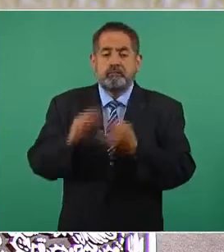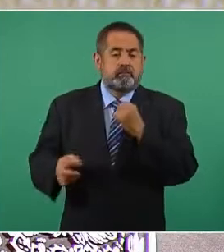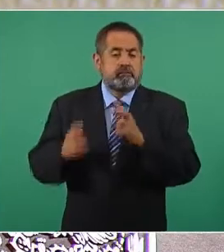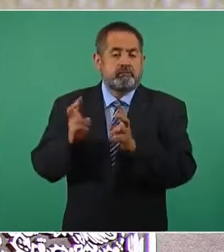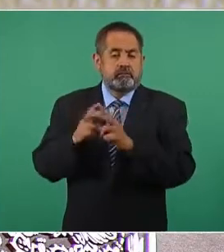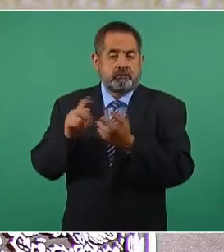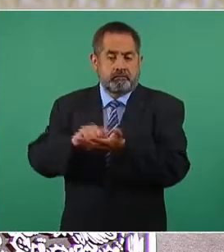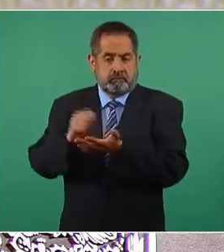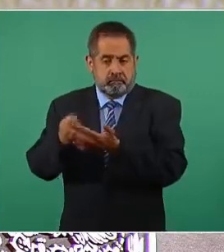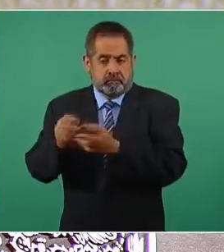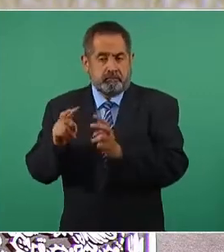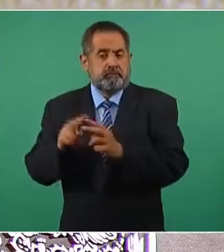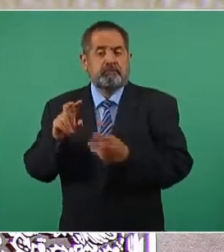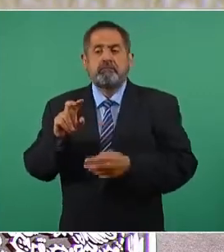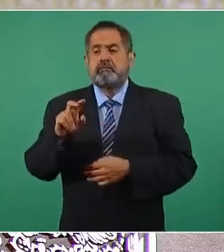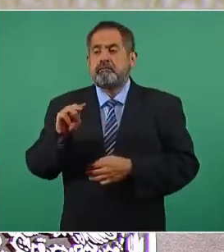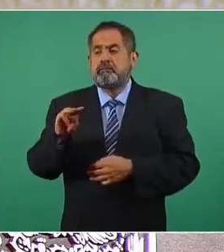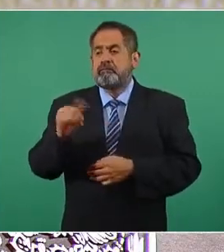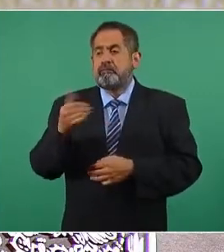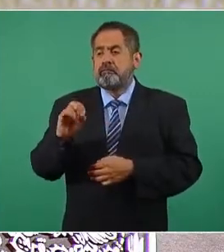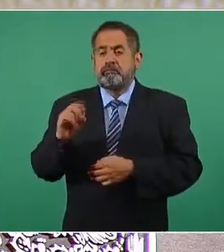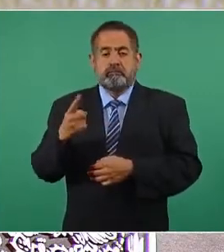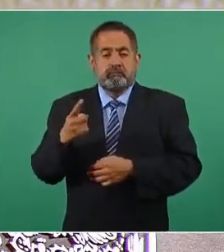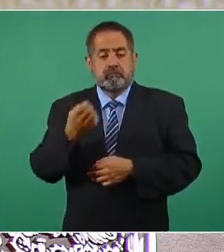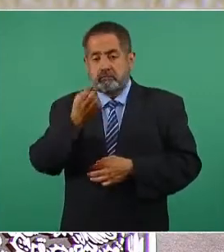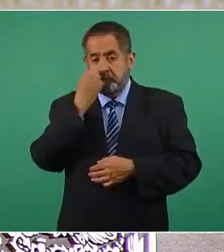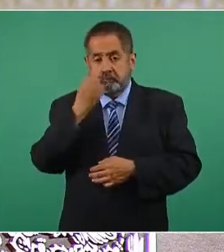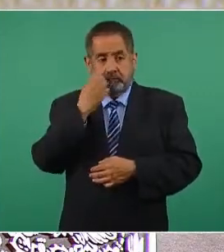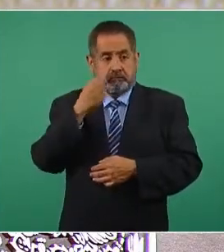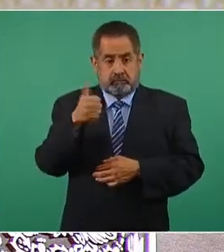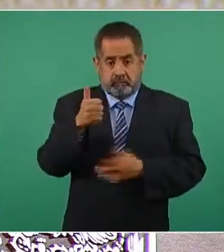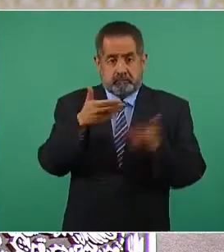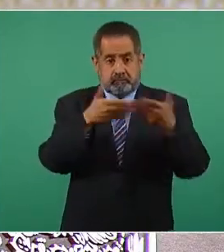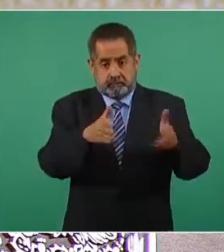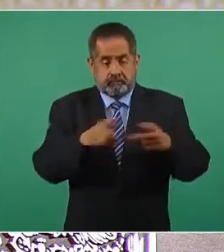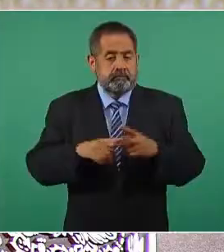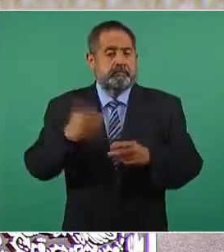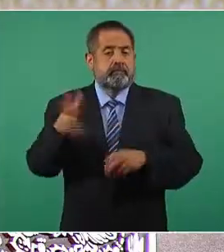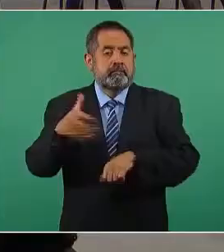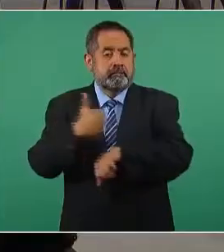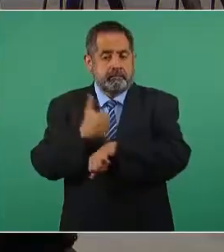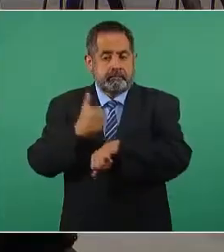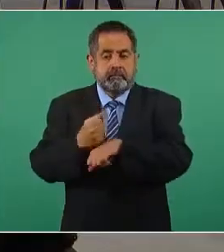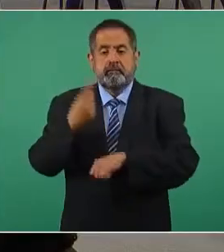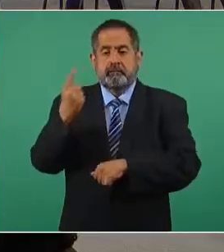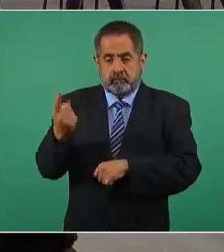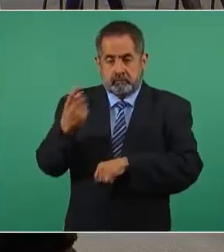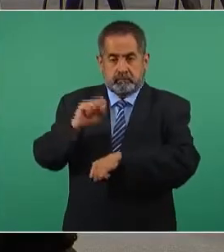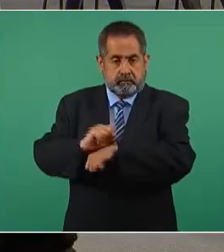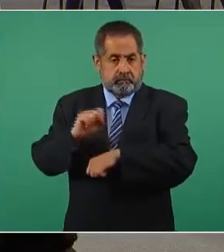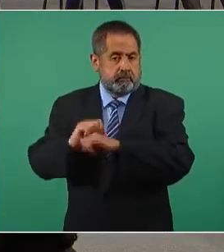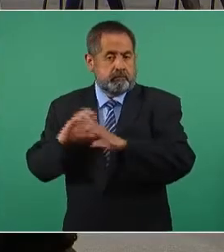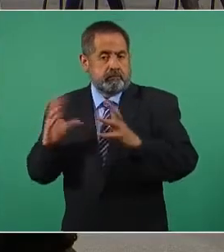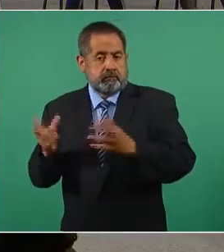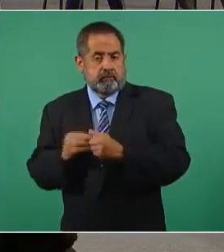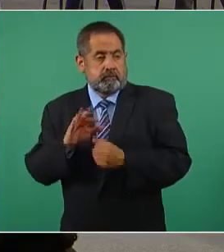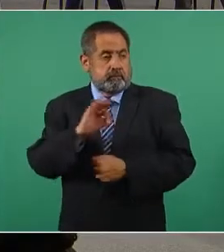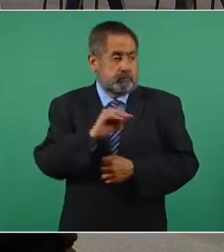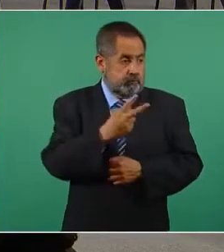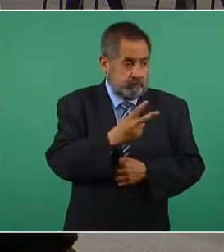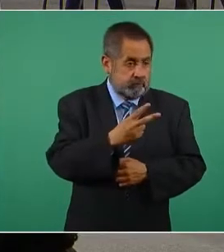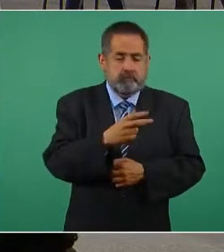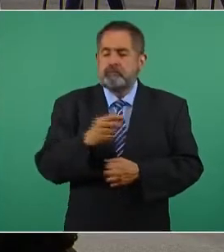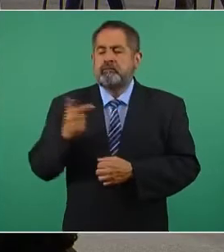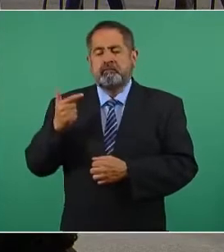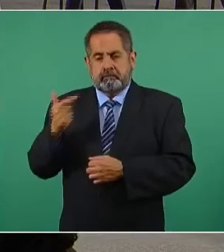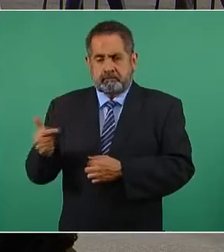Tamaulipas, 31 de mayo, con 11 escuelas abiertas, 10 de primaria, 1 de secundaria. De un total de 42 escuelas, son